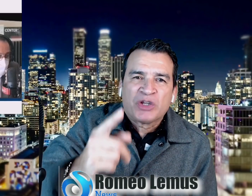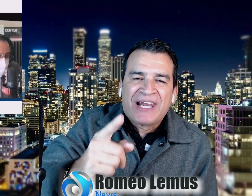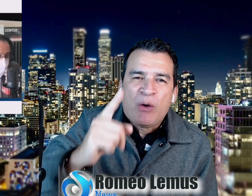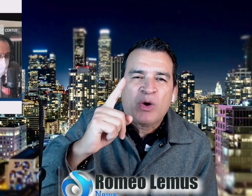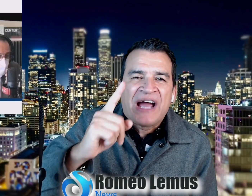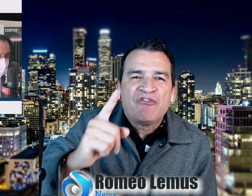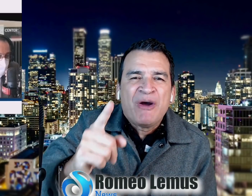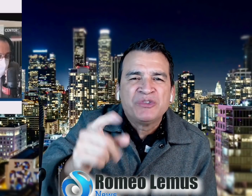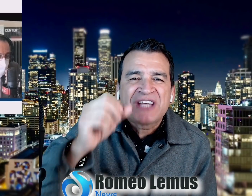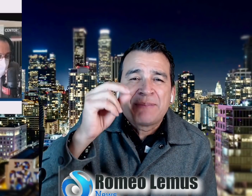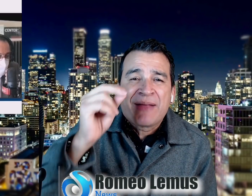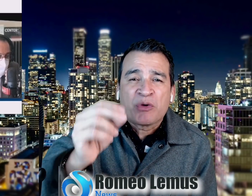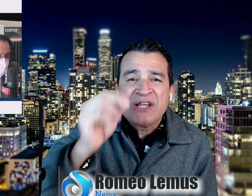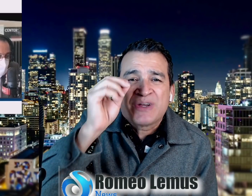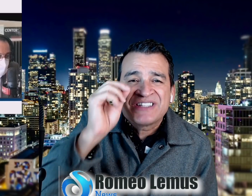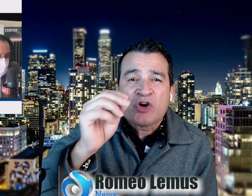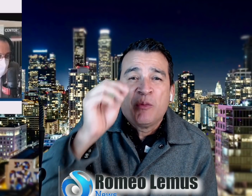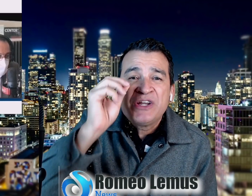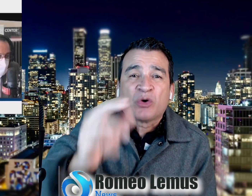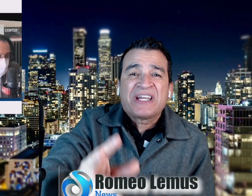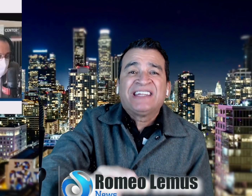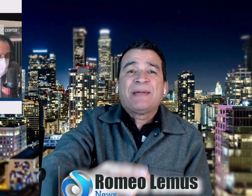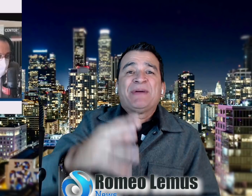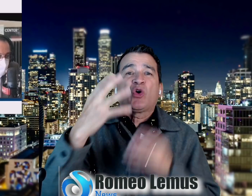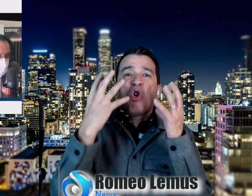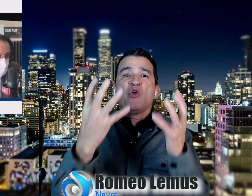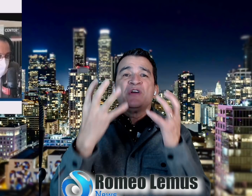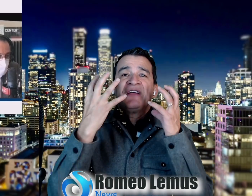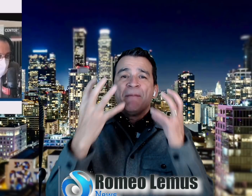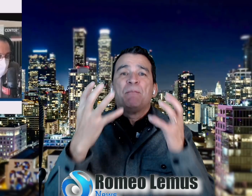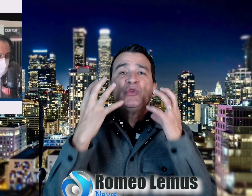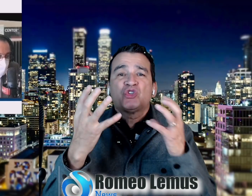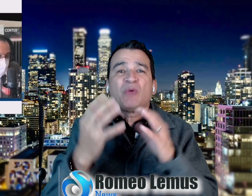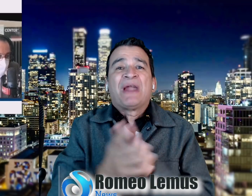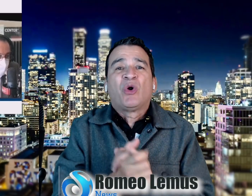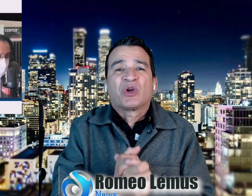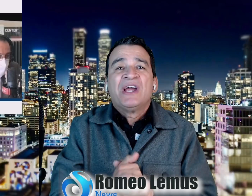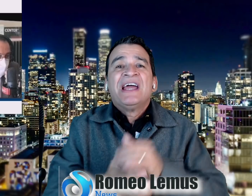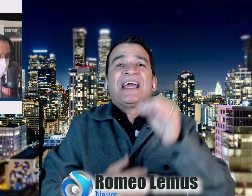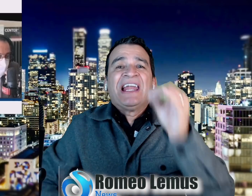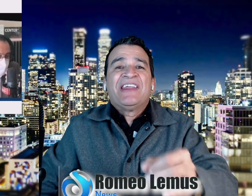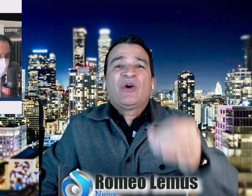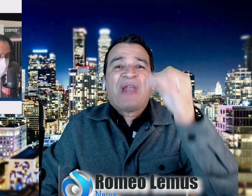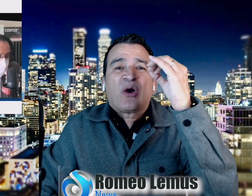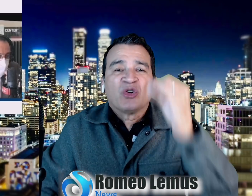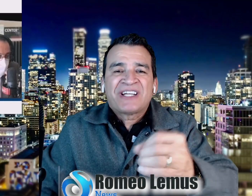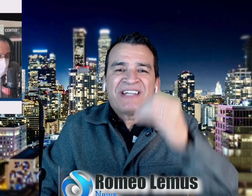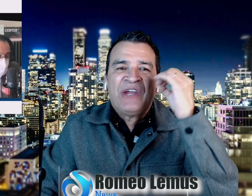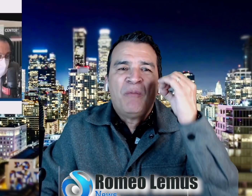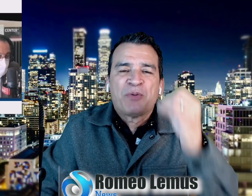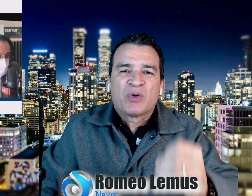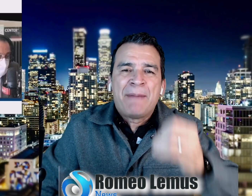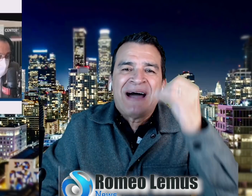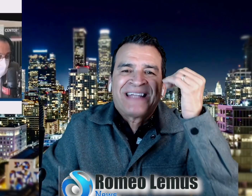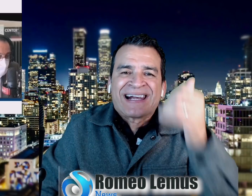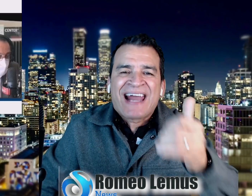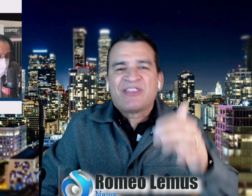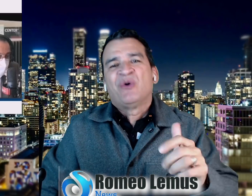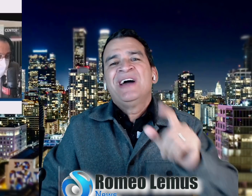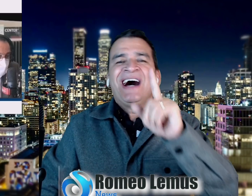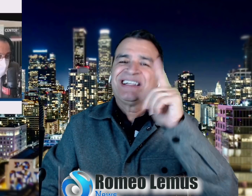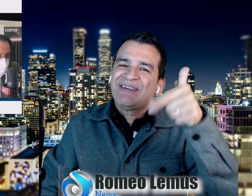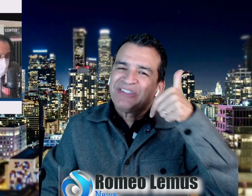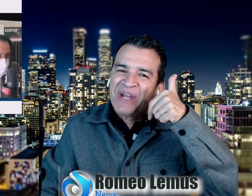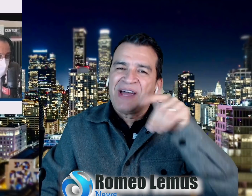rector de la uca y fue un salvadoreño así común y corriente pero con mucho valor que le dijo las cosas en un programa de